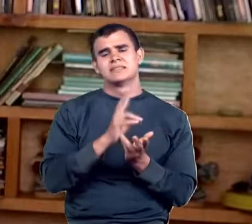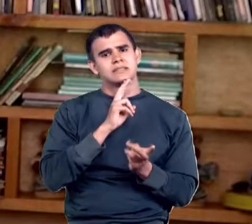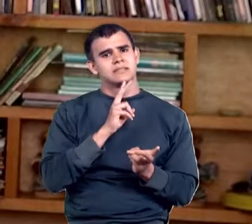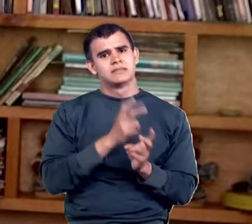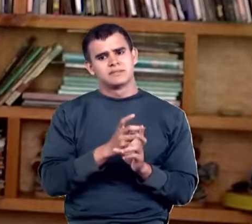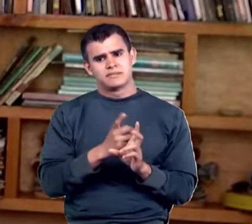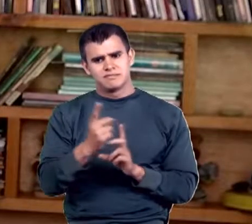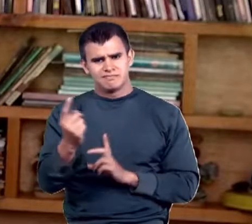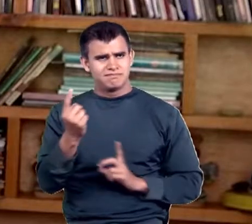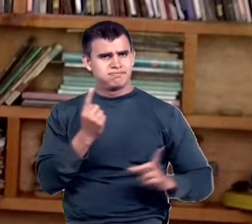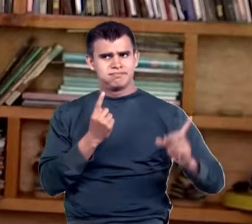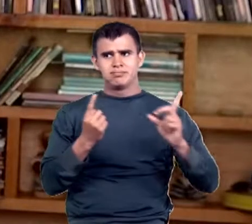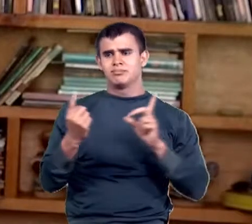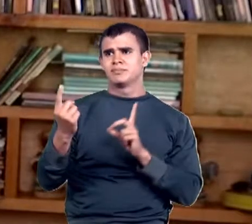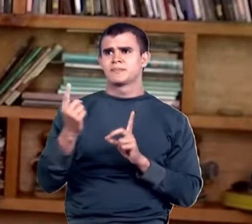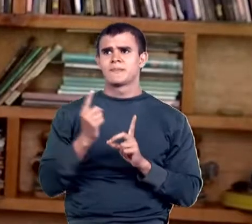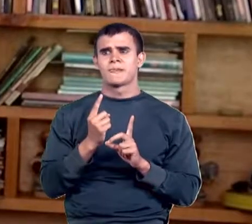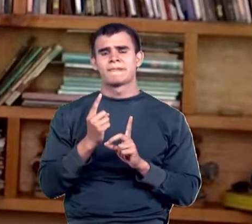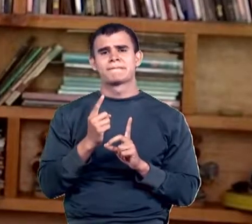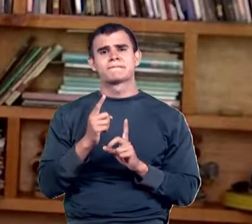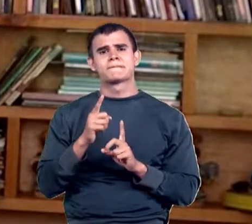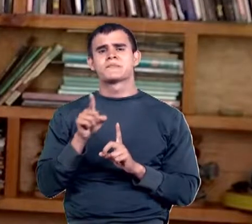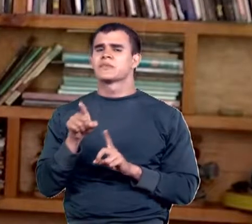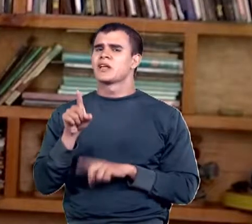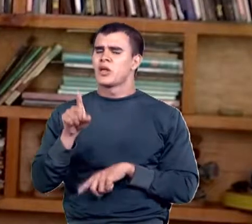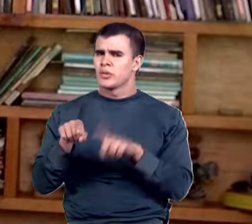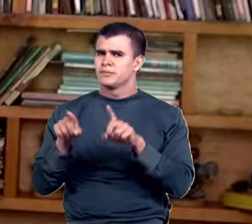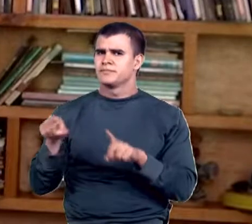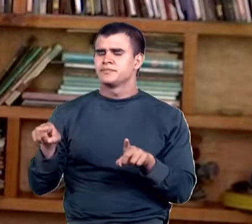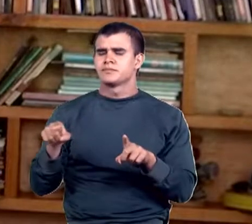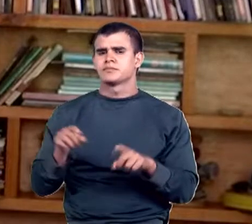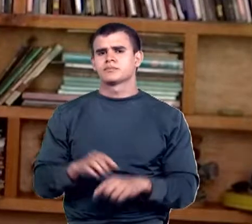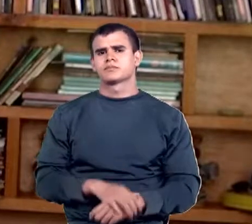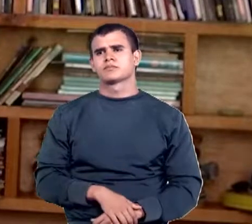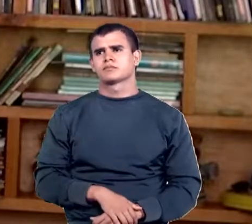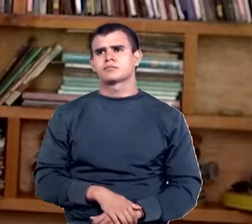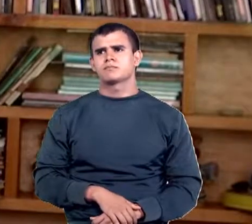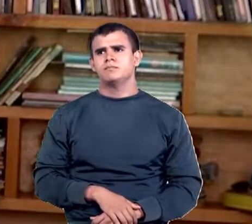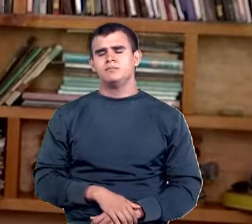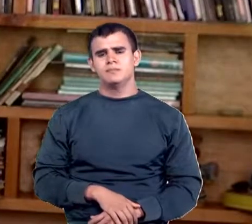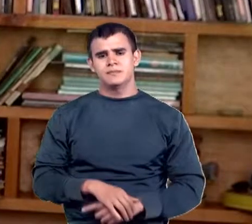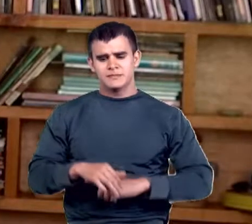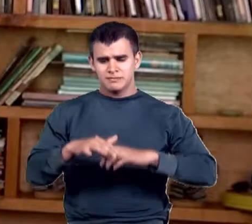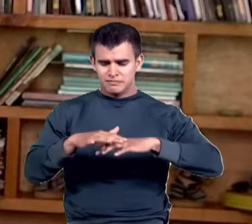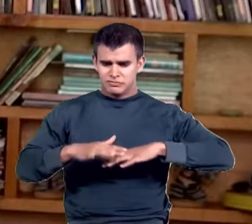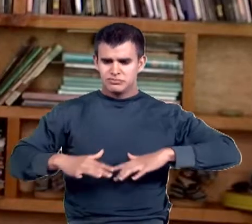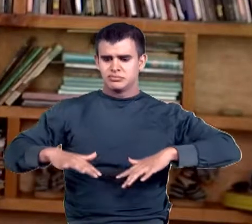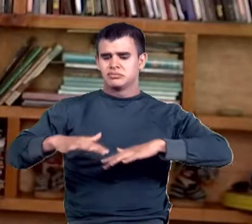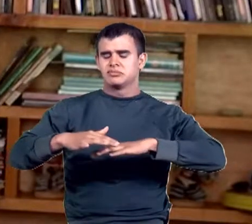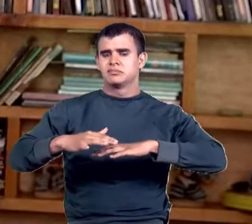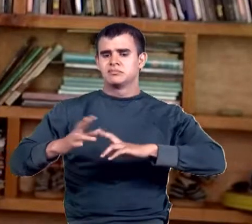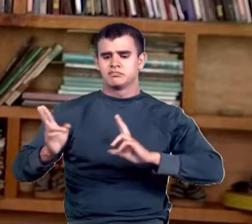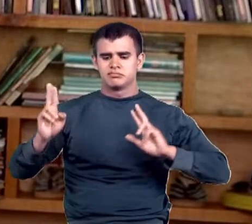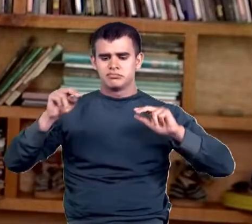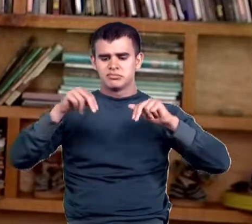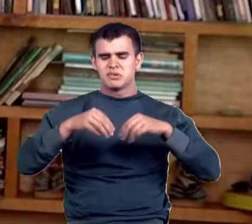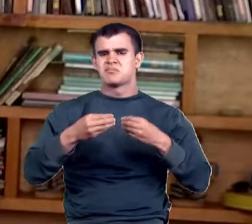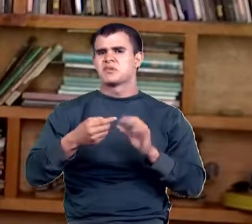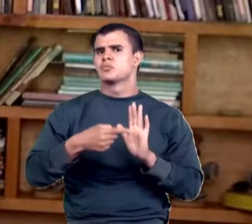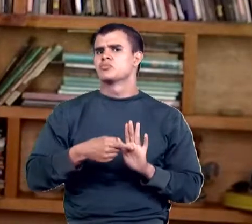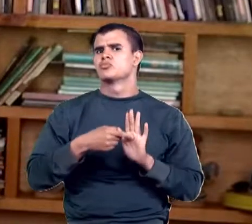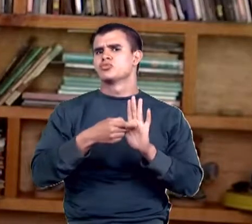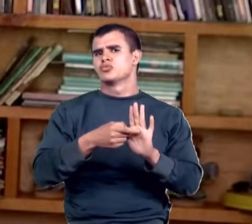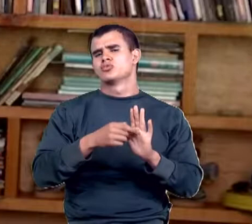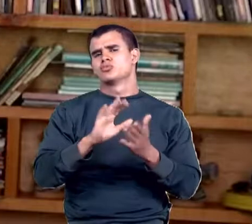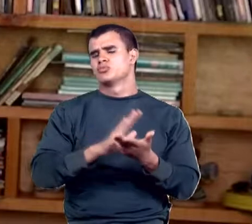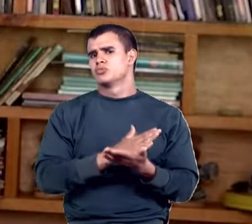el exterior del departamento, se consiguen con algunas cosas como los pocos escenarios que hay para